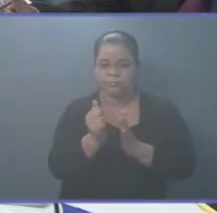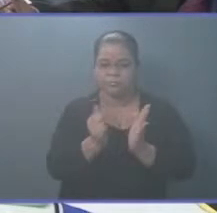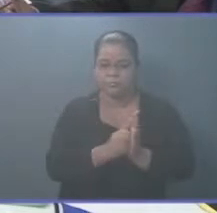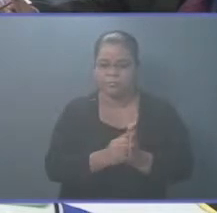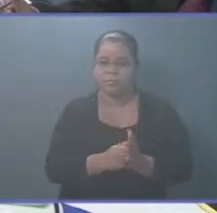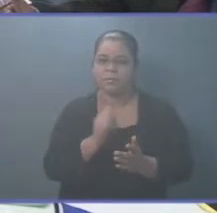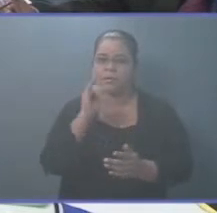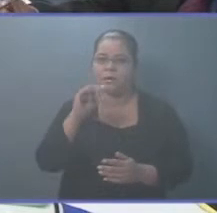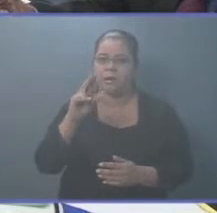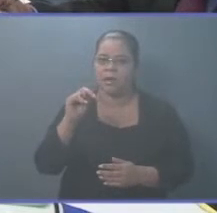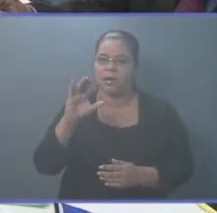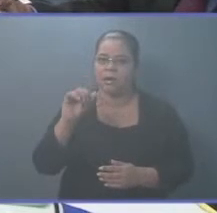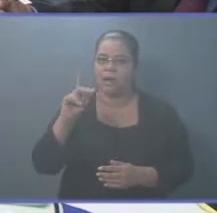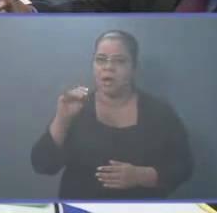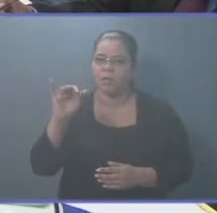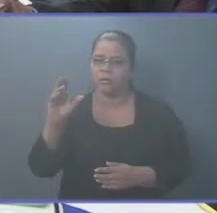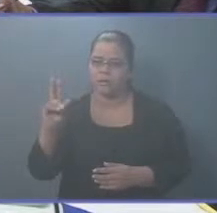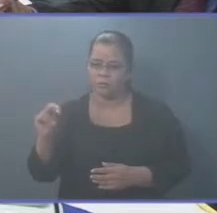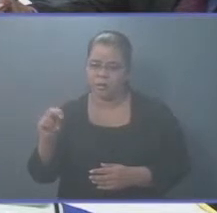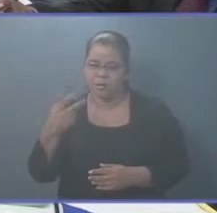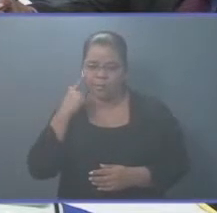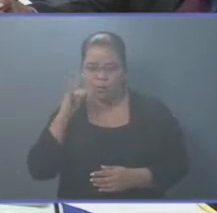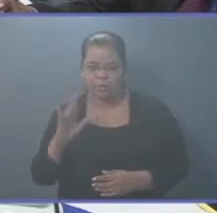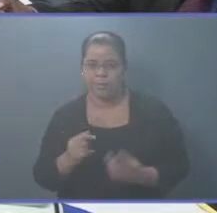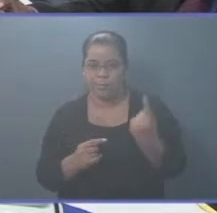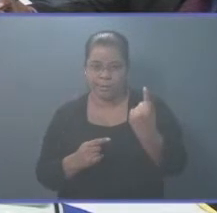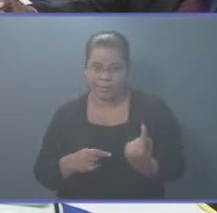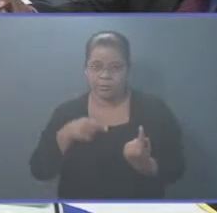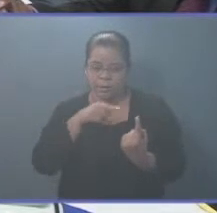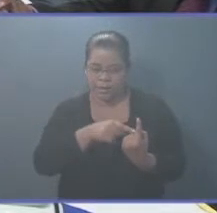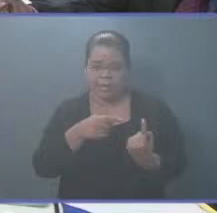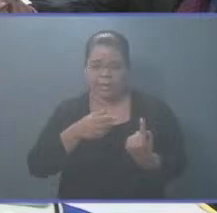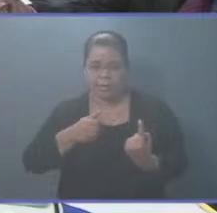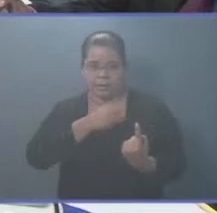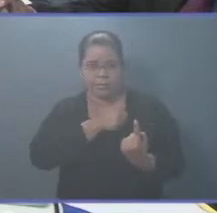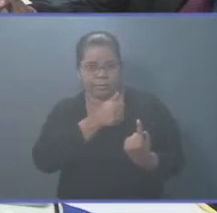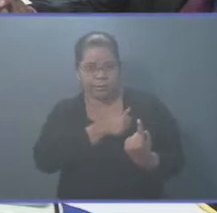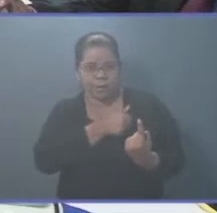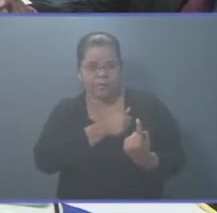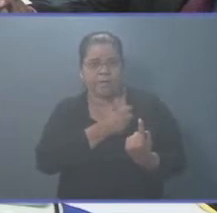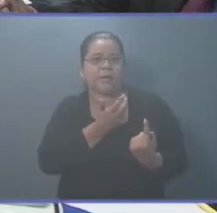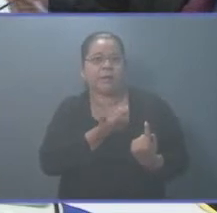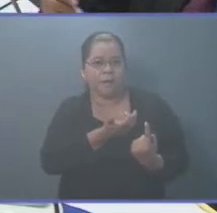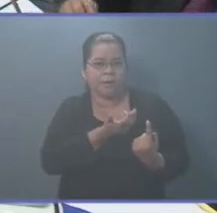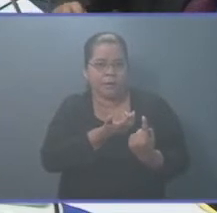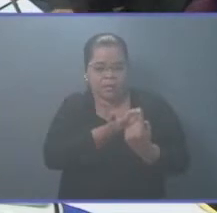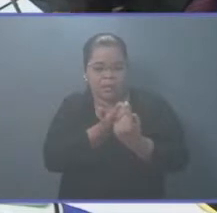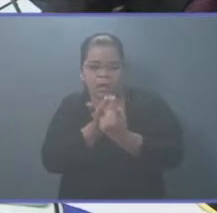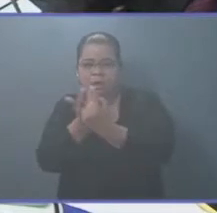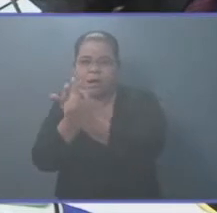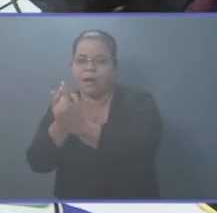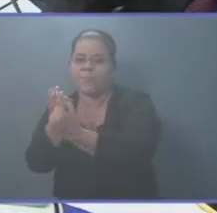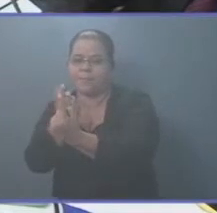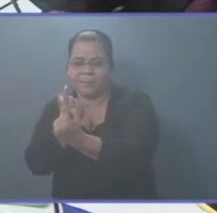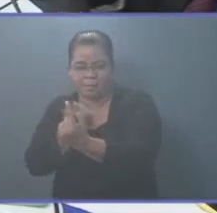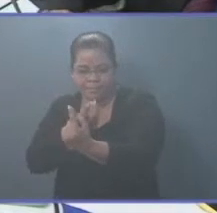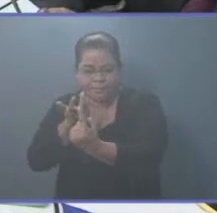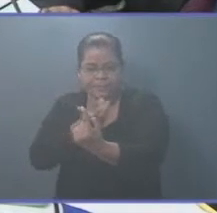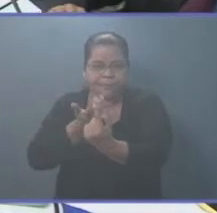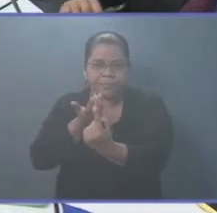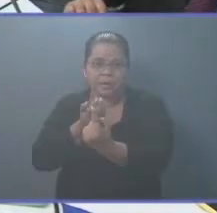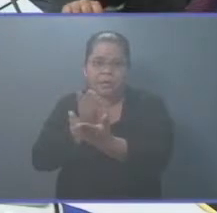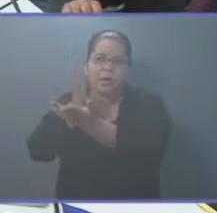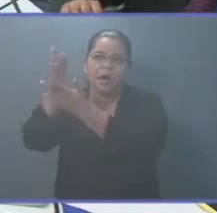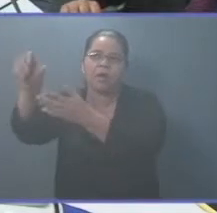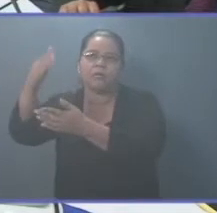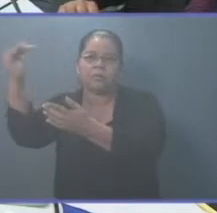a la incautación y secuestro de un traficante, pero que ya tiene toda una parte procesal que se ha